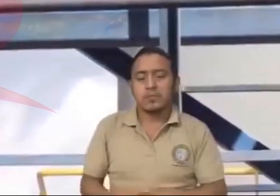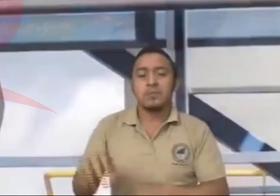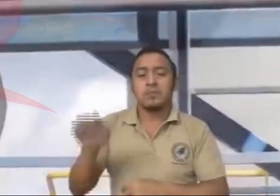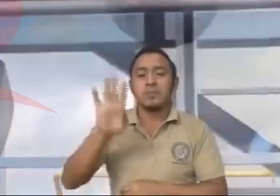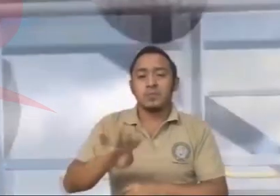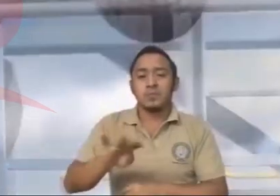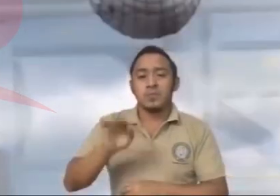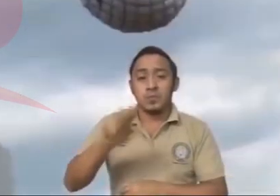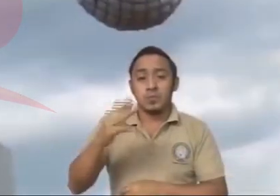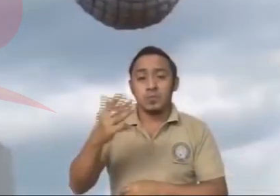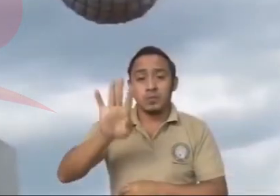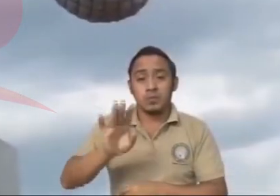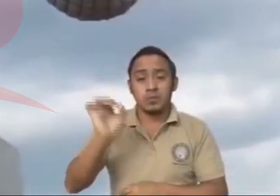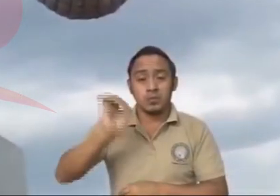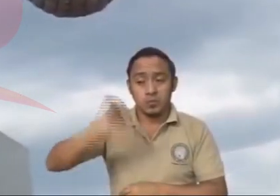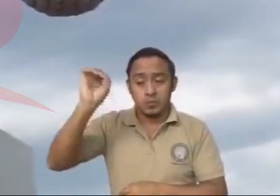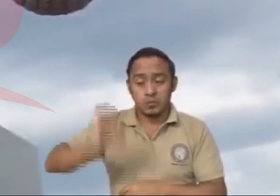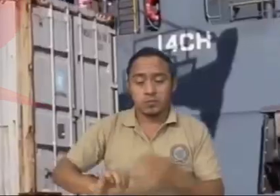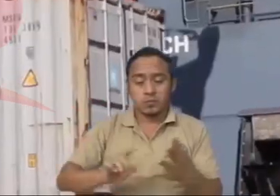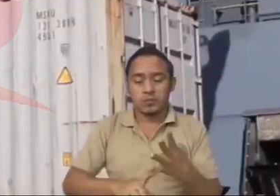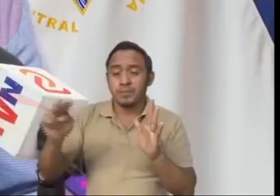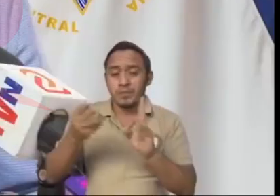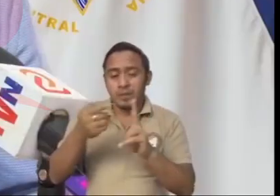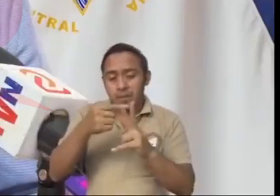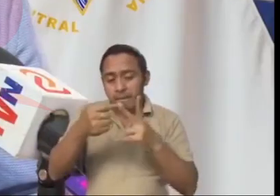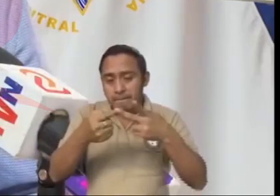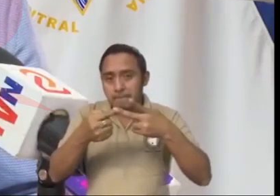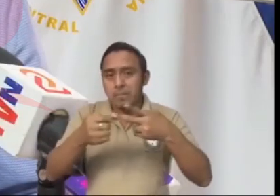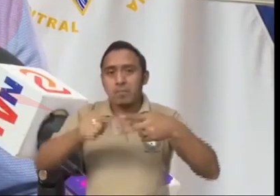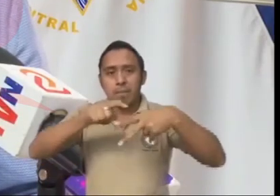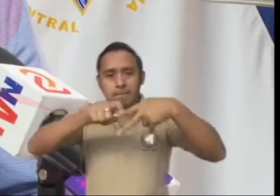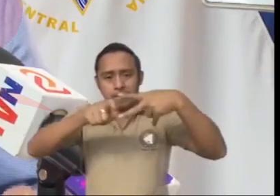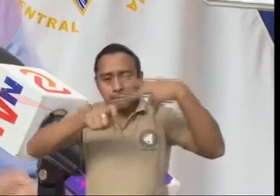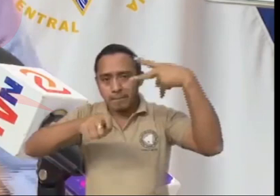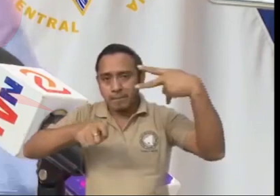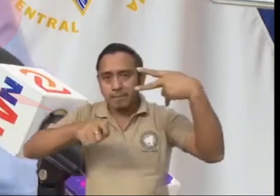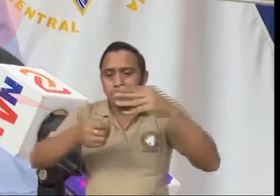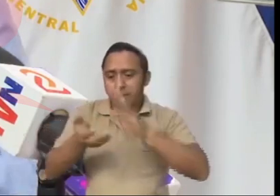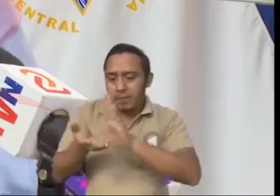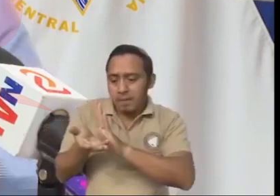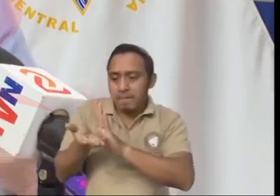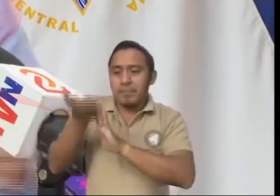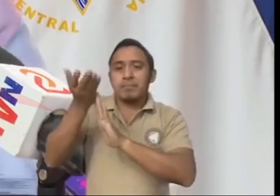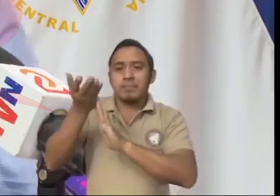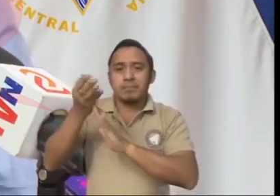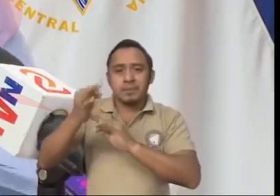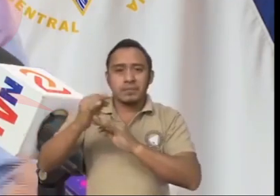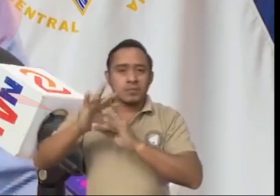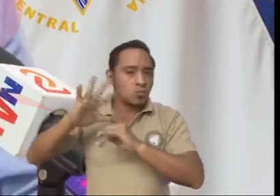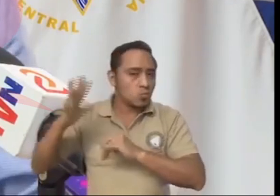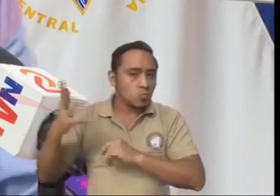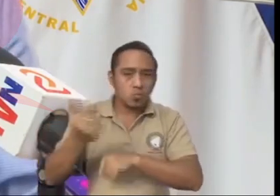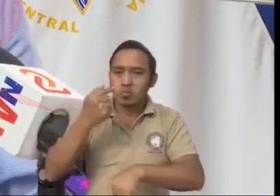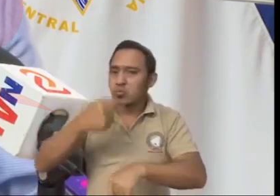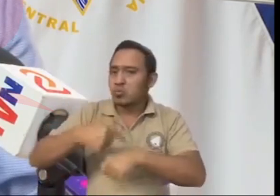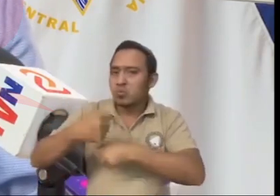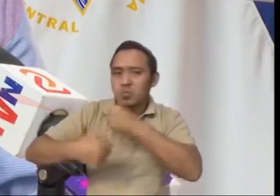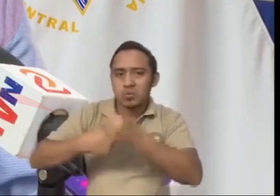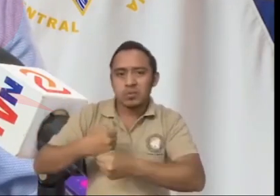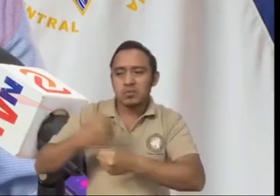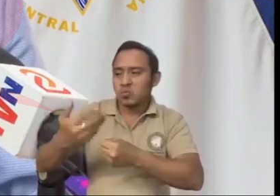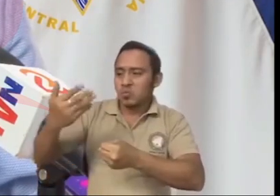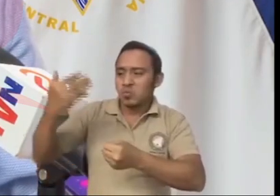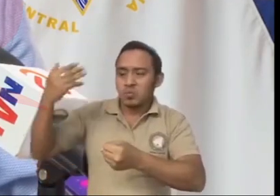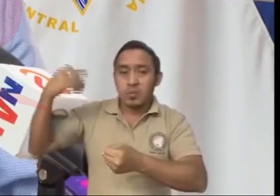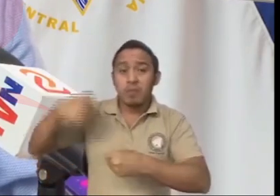del 2022 son los primeros meses de todos los registros, de todos los tiempos,